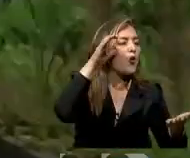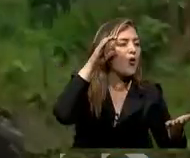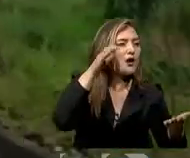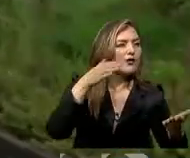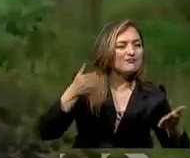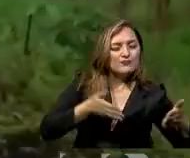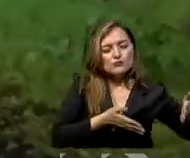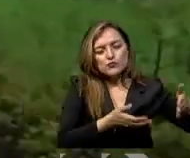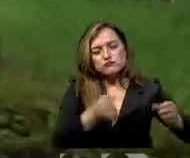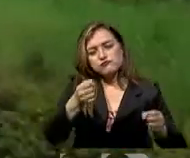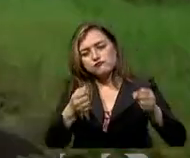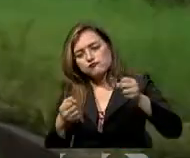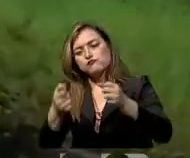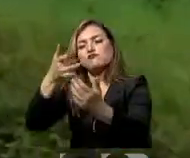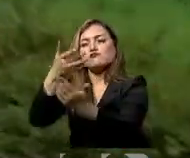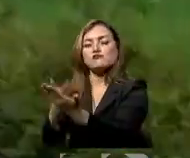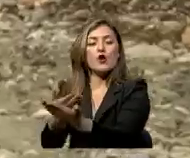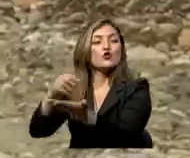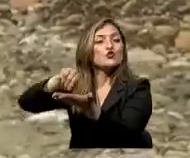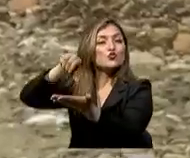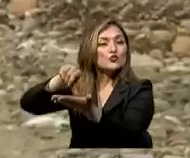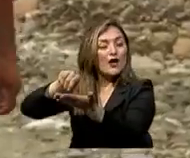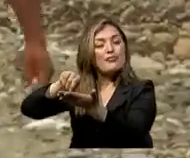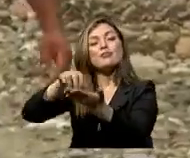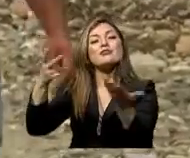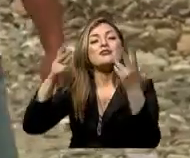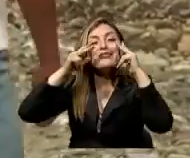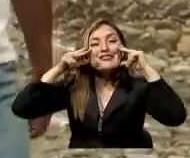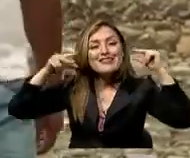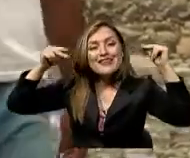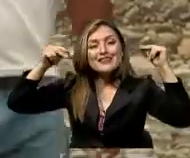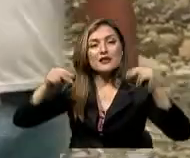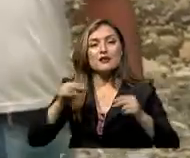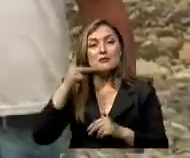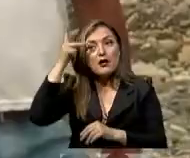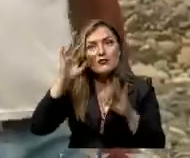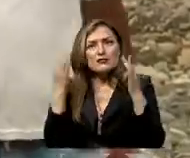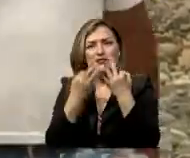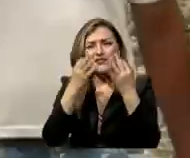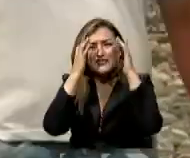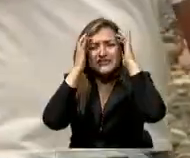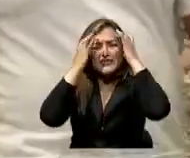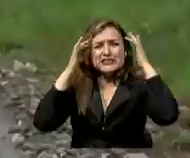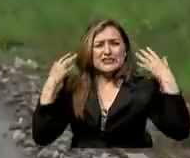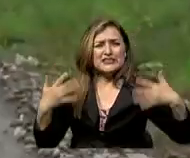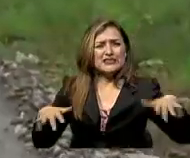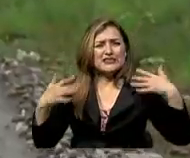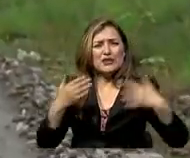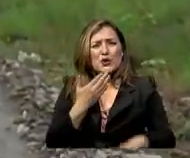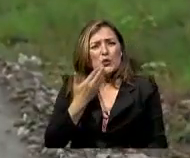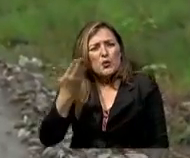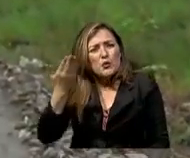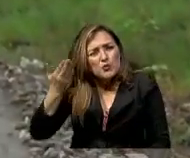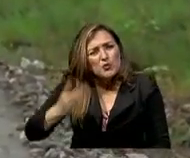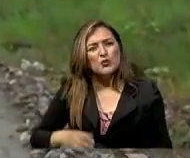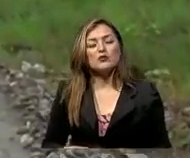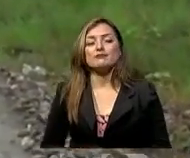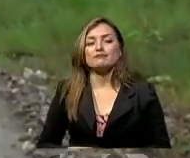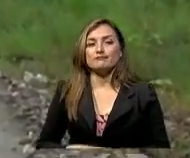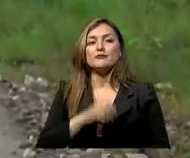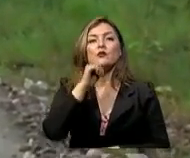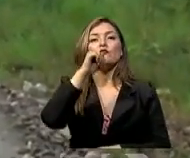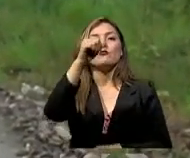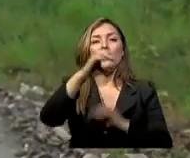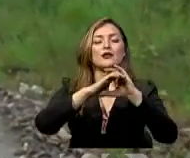La Belleza hasta la ciudad del Tena. A los padres de familia les genera una enorme preocupación este tipo de acciones. Sostienen que se da por la falta